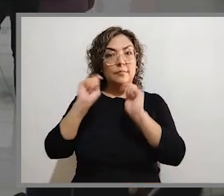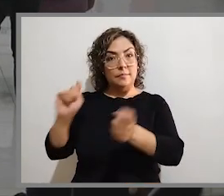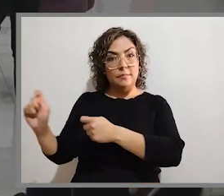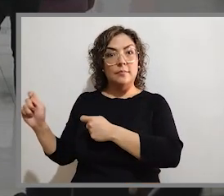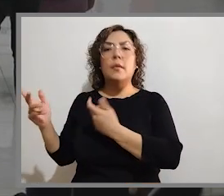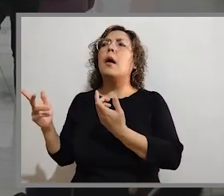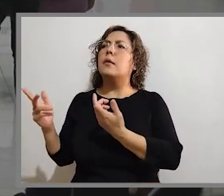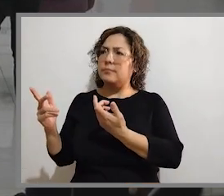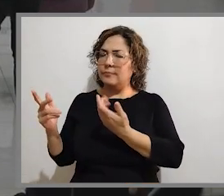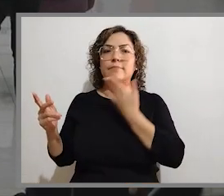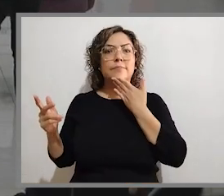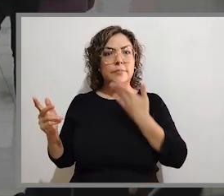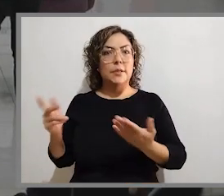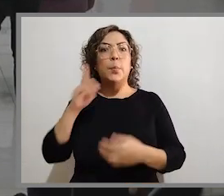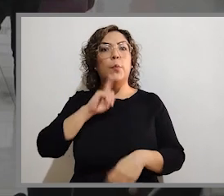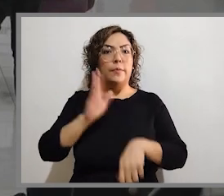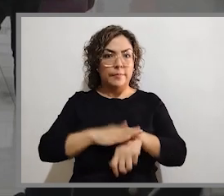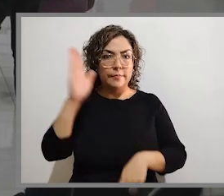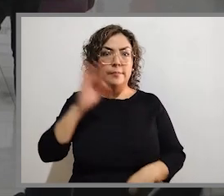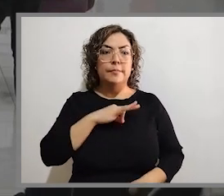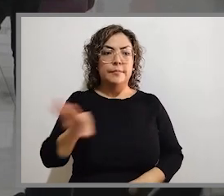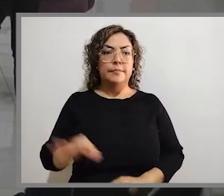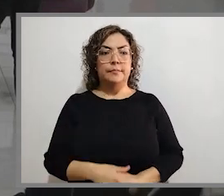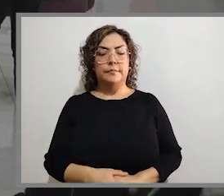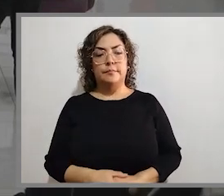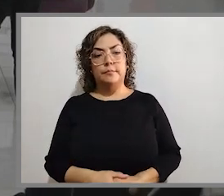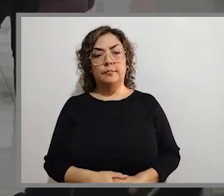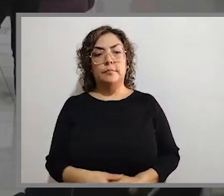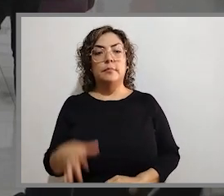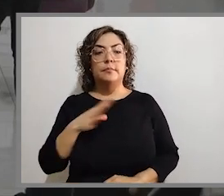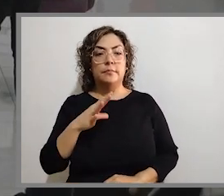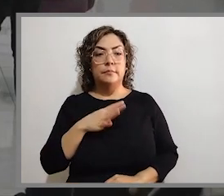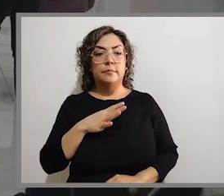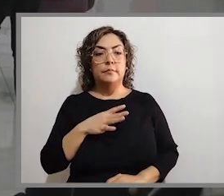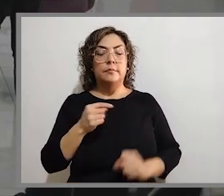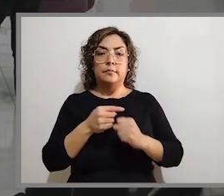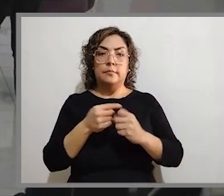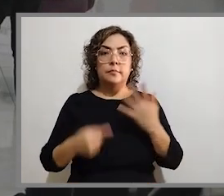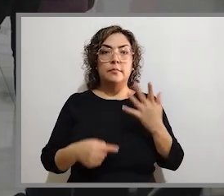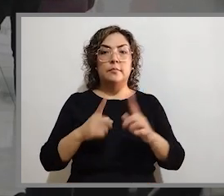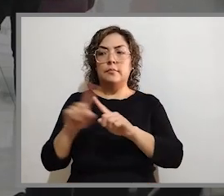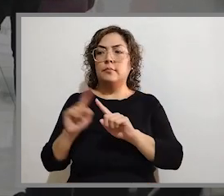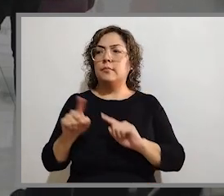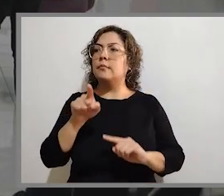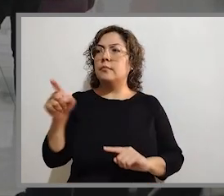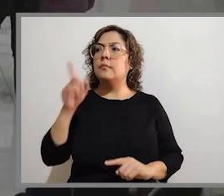para garantizar que sí se cumpla con la paridad en la integración.